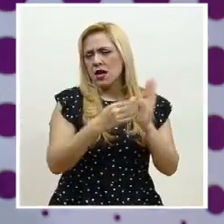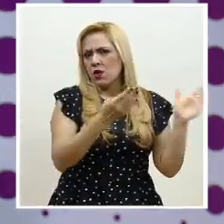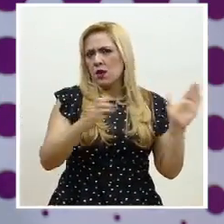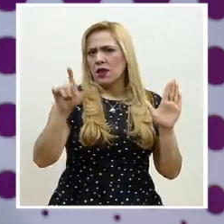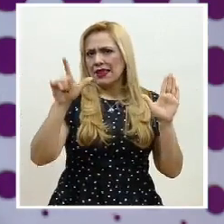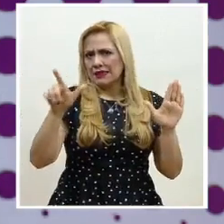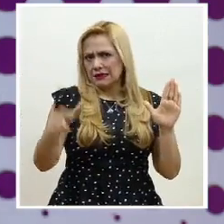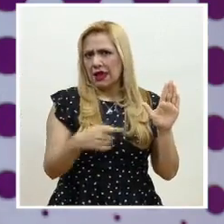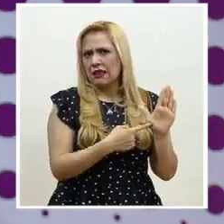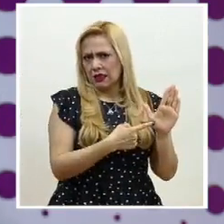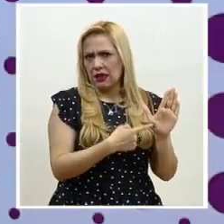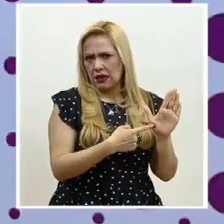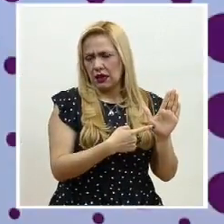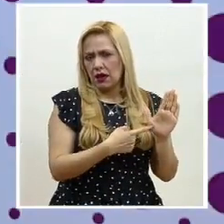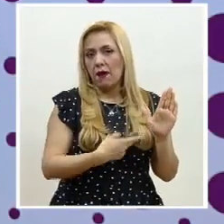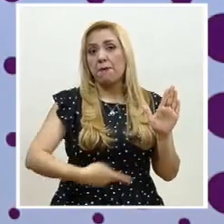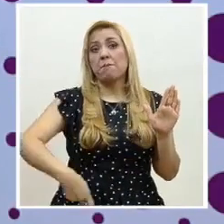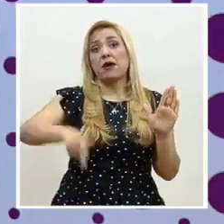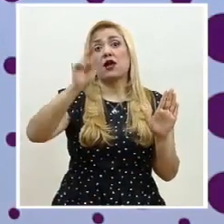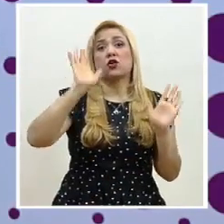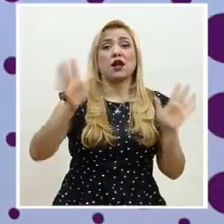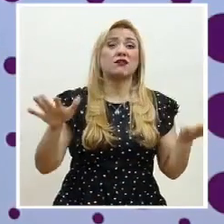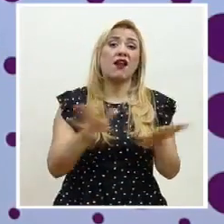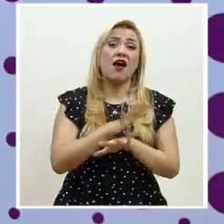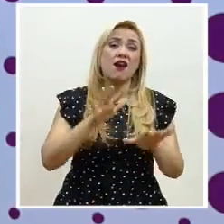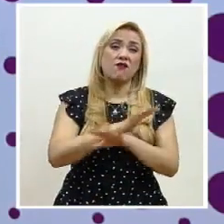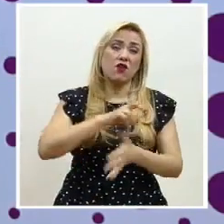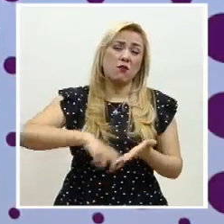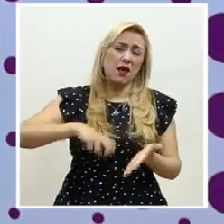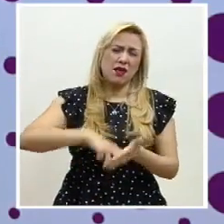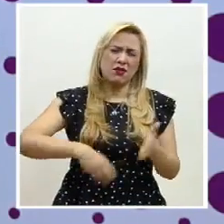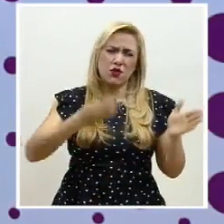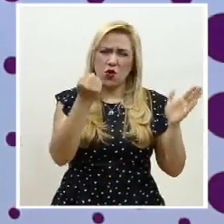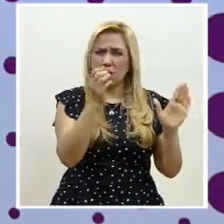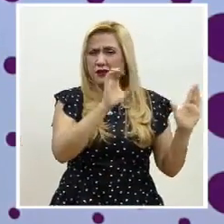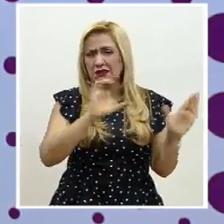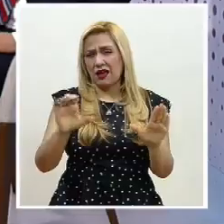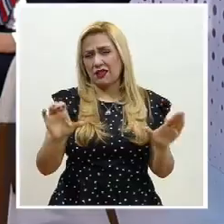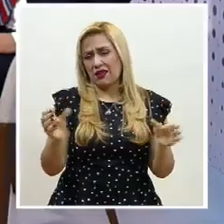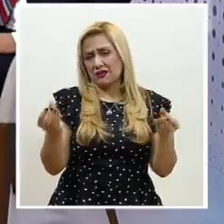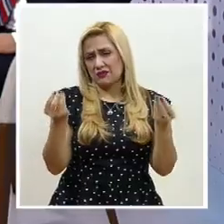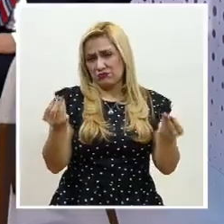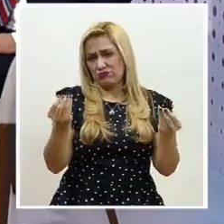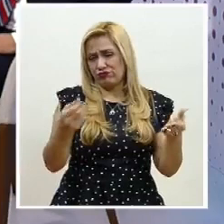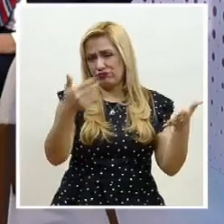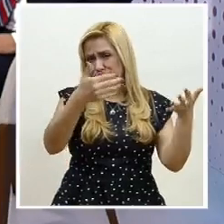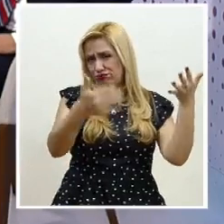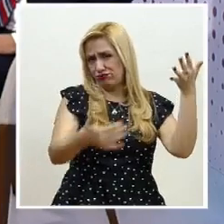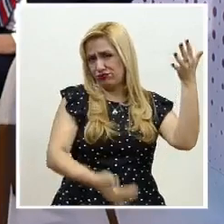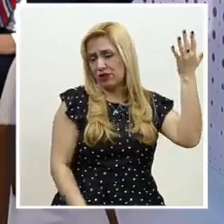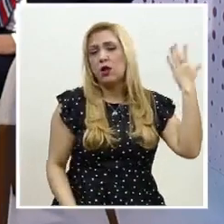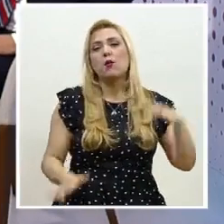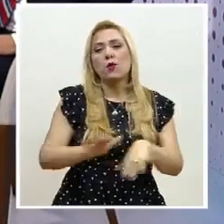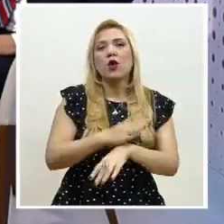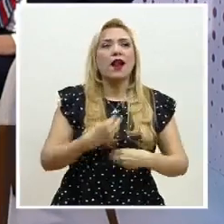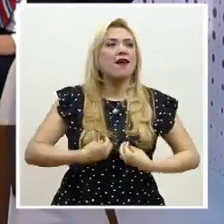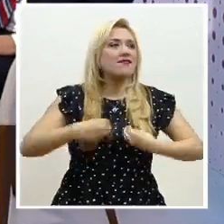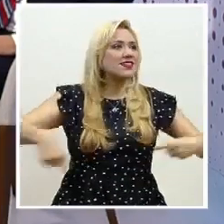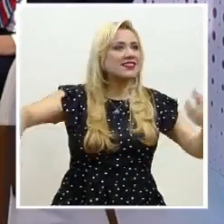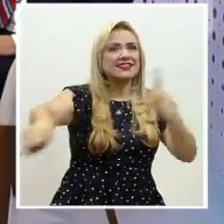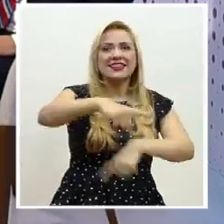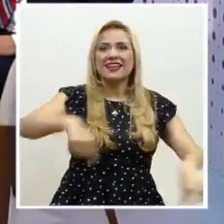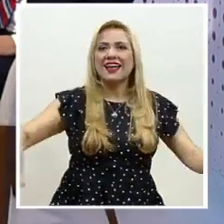la misma, que ya perdí la cuenta, pero pues estamos acercando a las 900 reformas, ¿no? ¿Por qué? Porque el derecho va